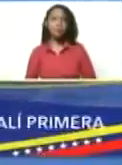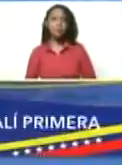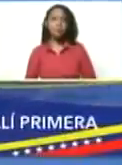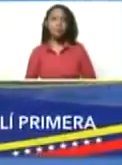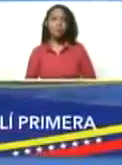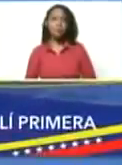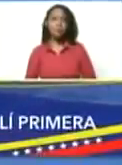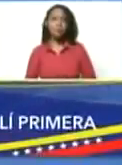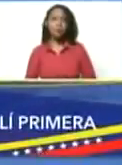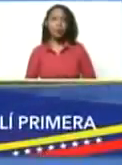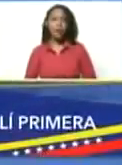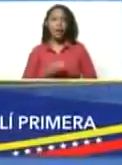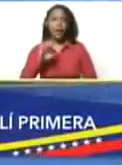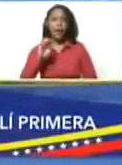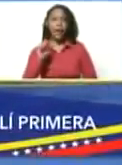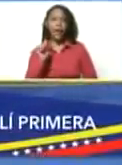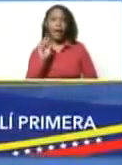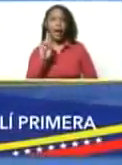de Earle